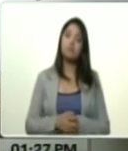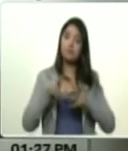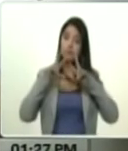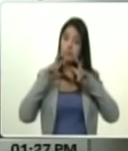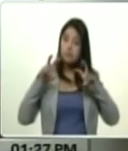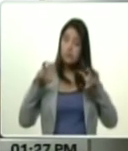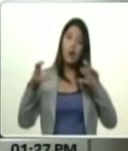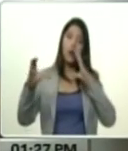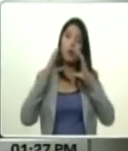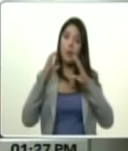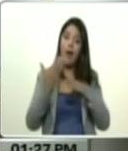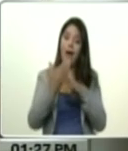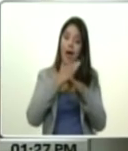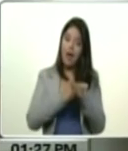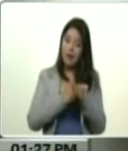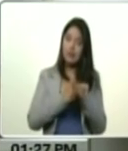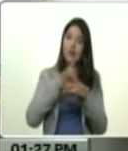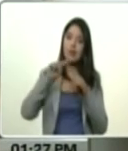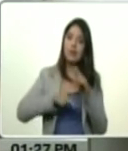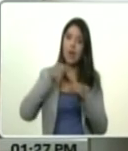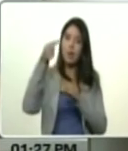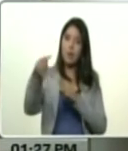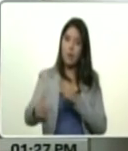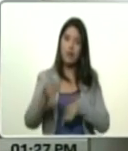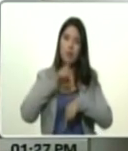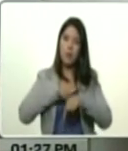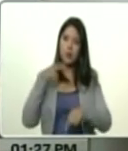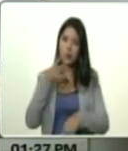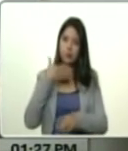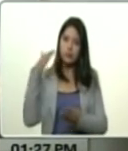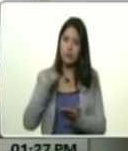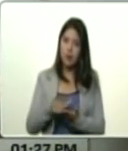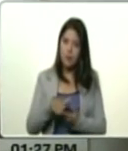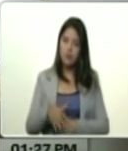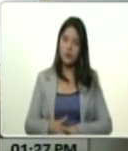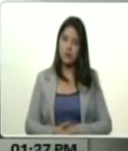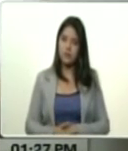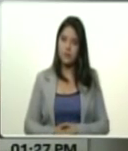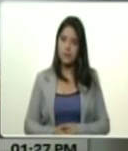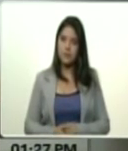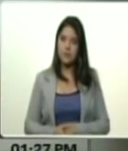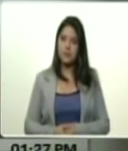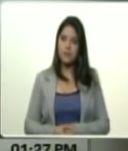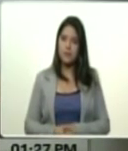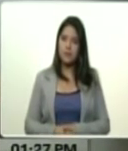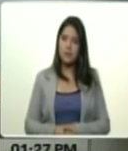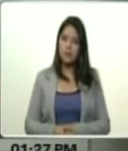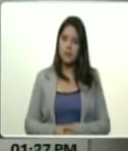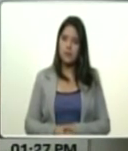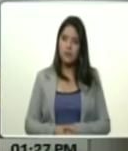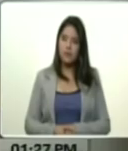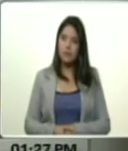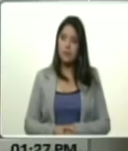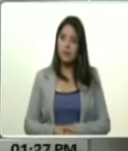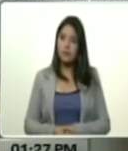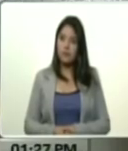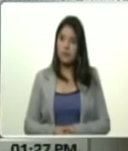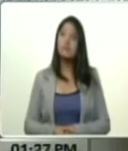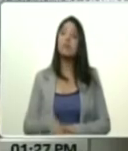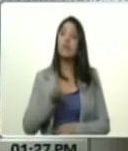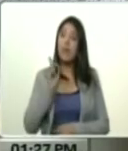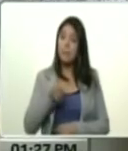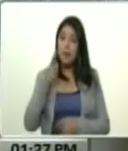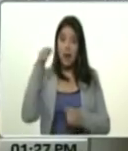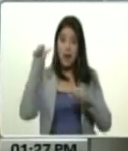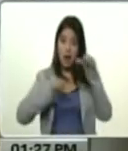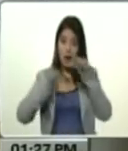realizadas antes, durante y después del hecho. Igualmente tenemos la experticia química